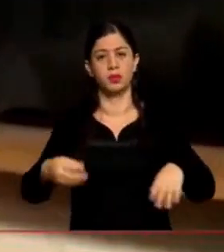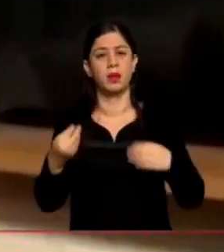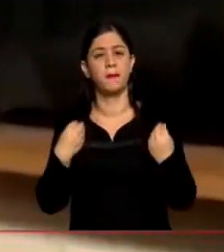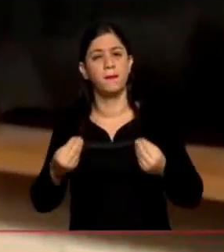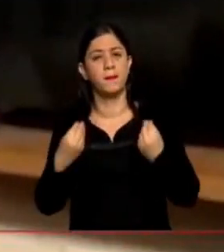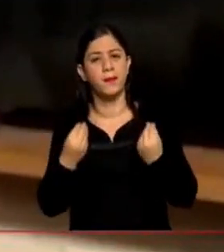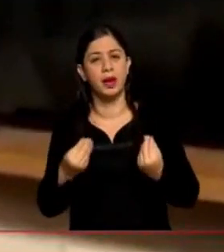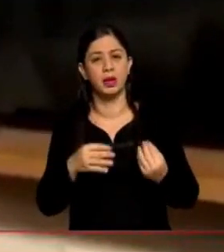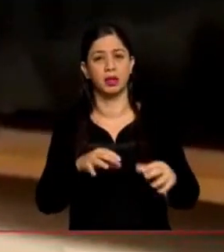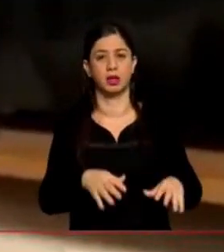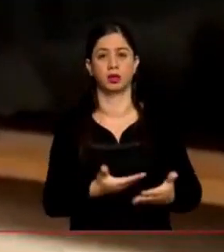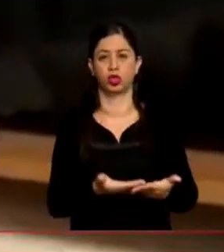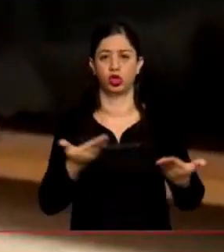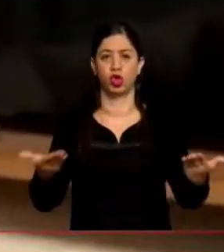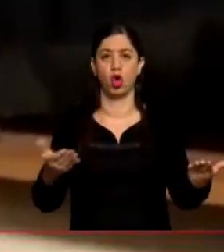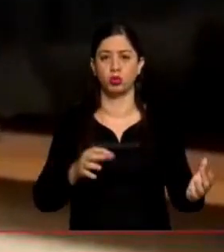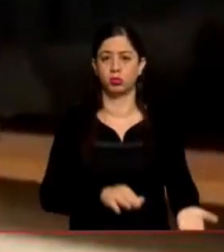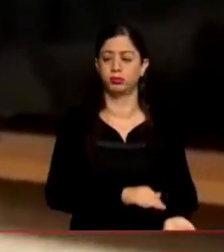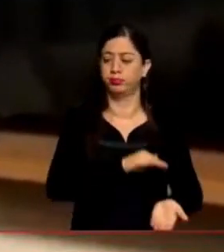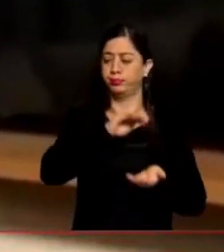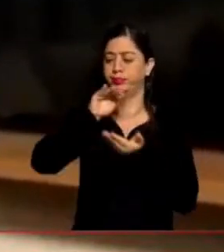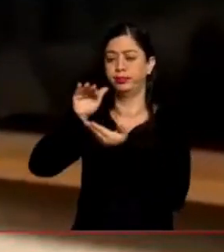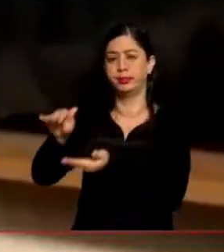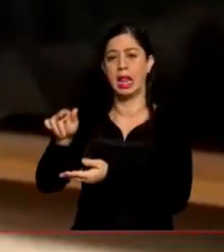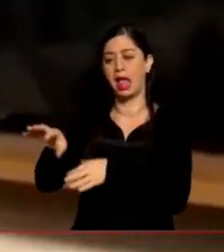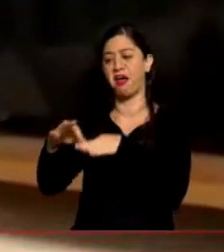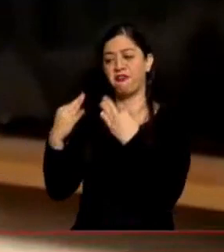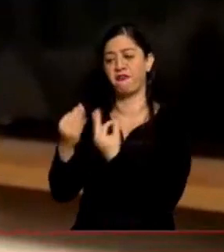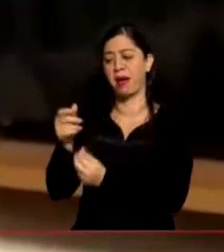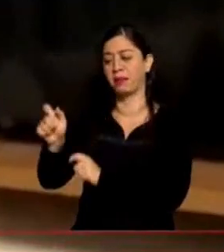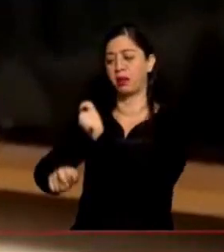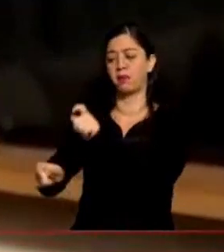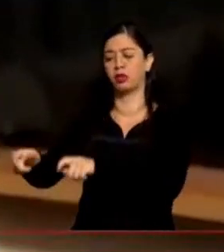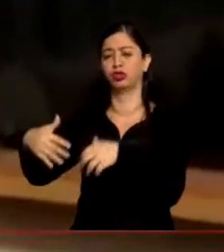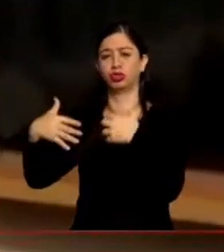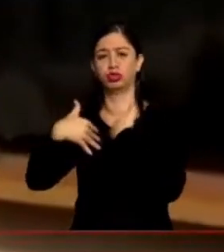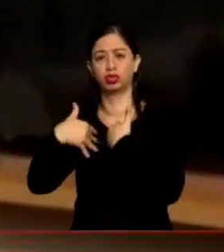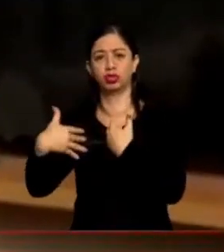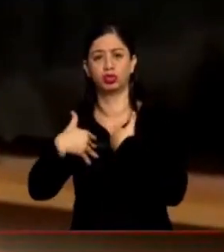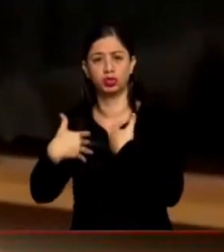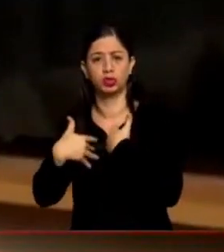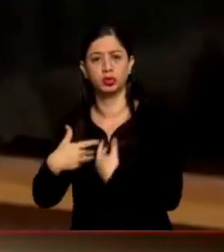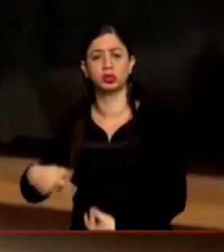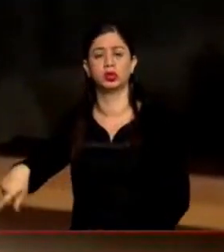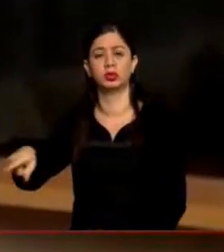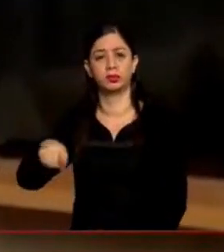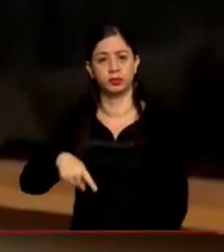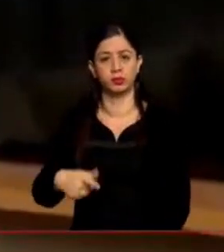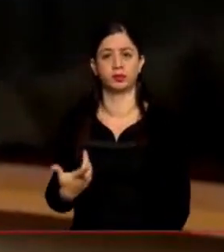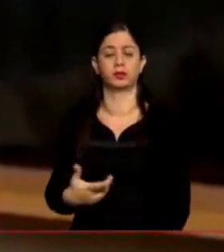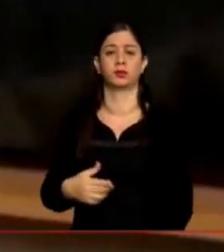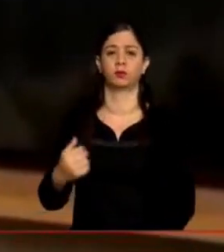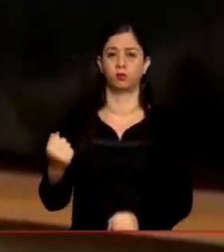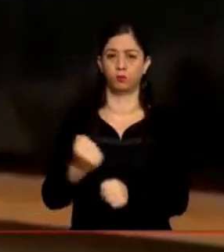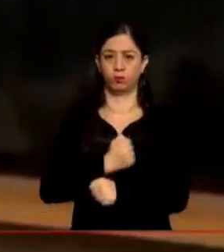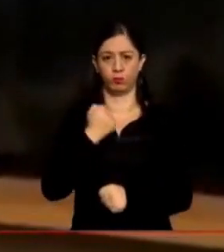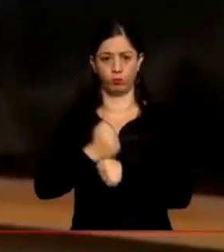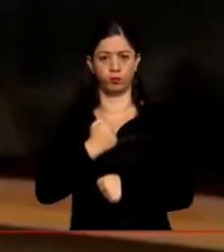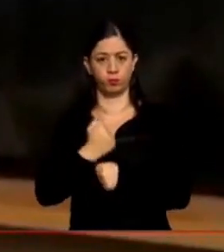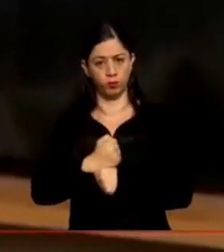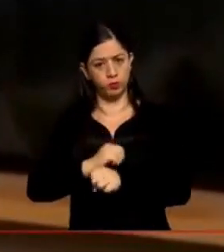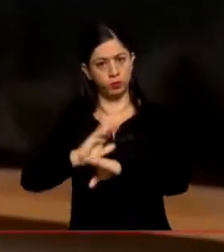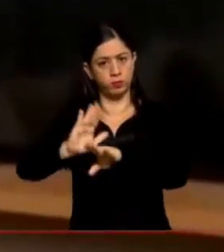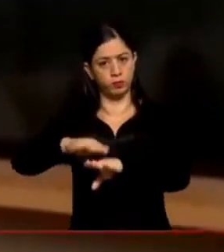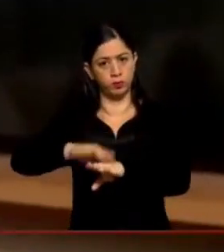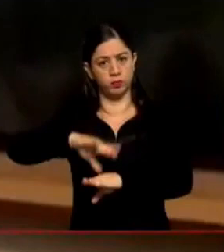mismas les sean entregadas a las familias que se han visto afectadas producto de esta emergencia. Como sector productivo, le hacemos